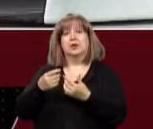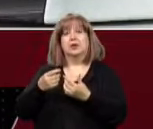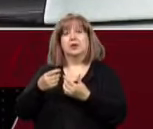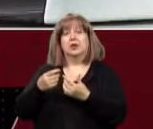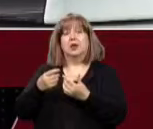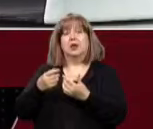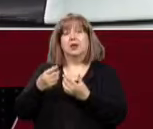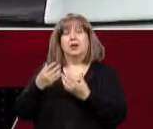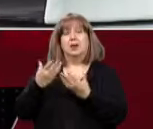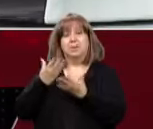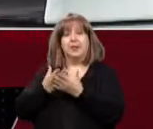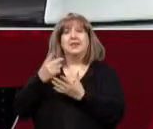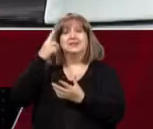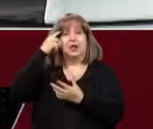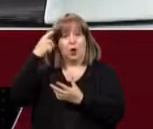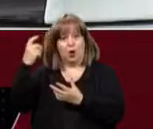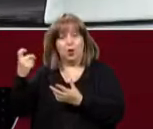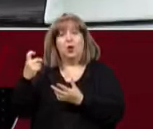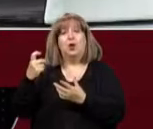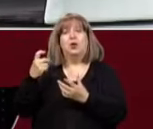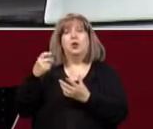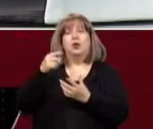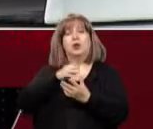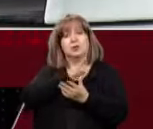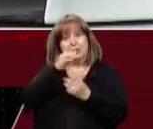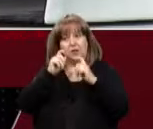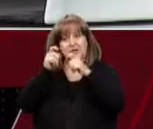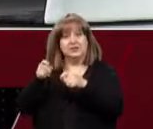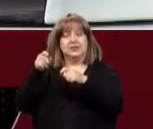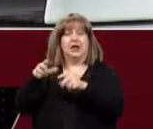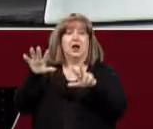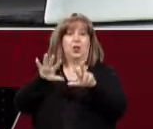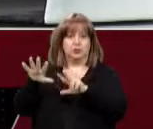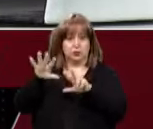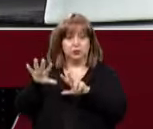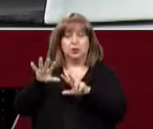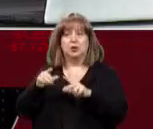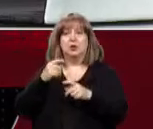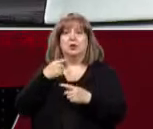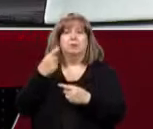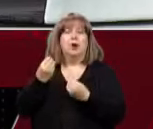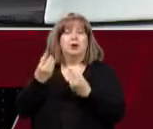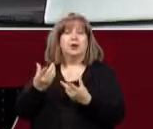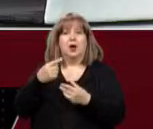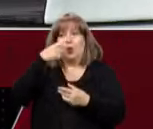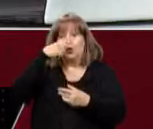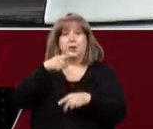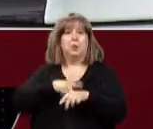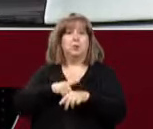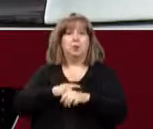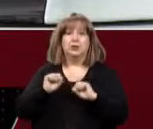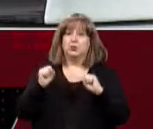tener sesiones con la psicóloga del penal para tener esta contención emocional. Están viviendo estas últimas